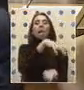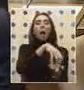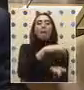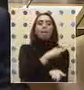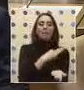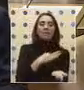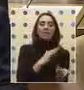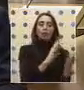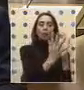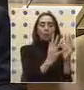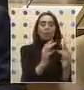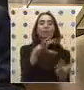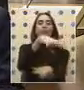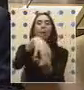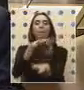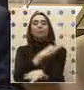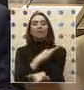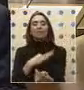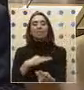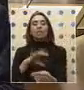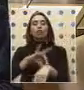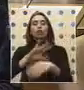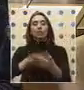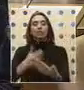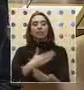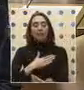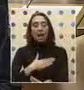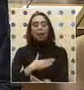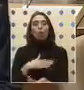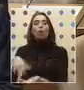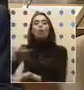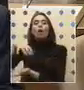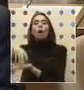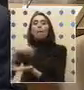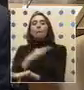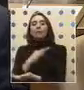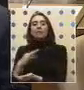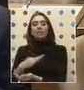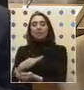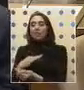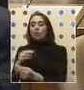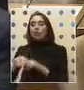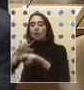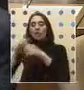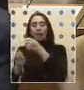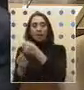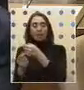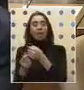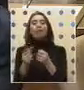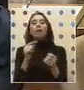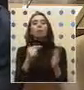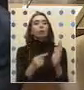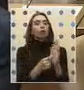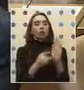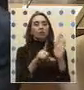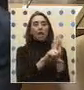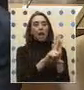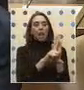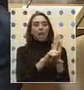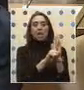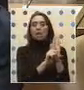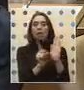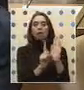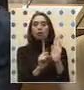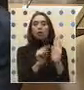Salud y Hacienda. Es decir, sede administrativa y no sede de esta ley. Es decir, esto